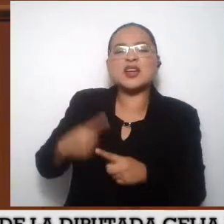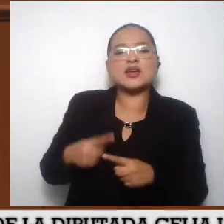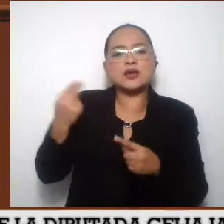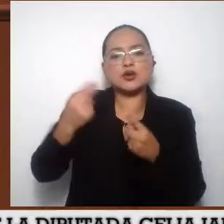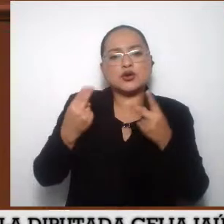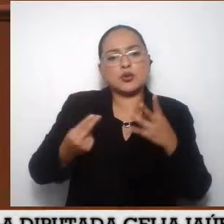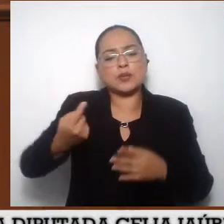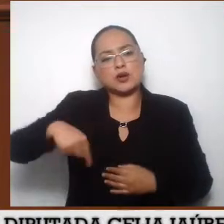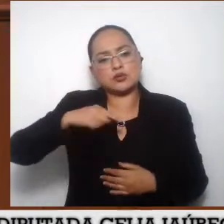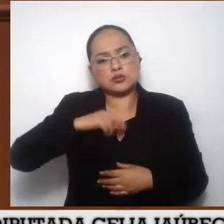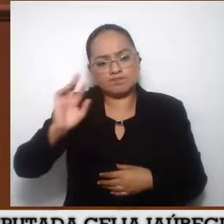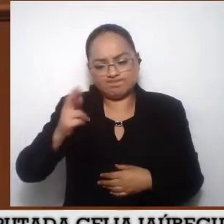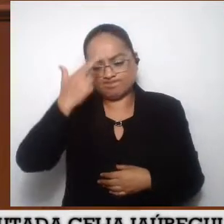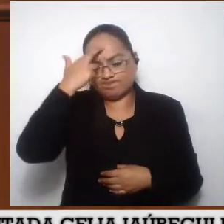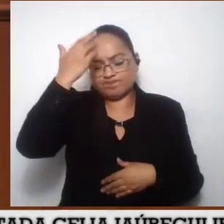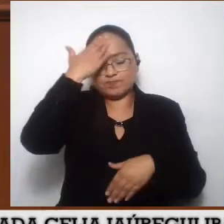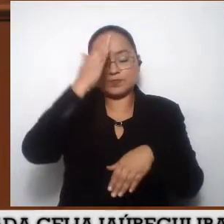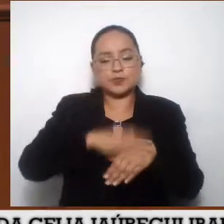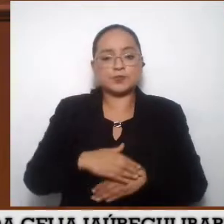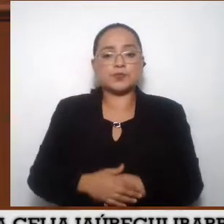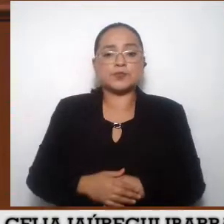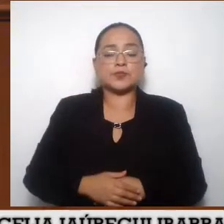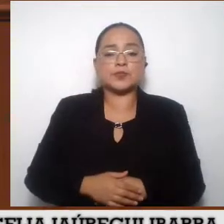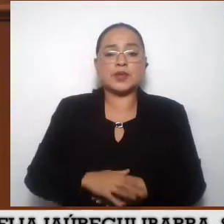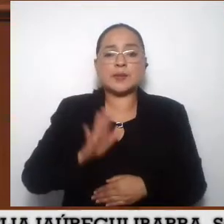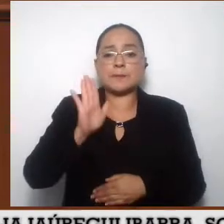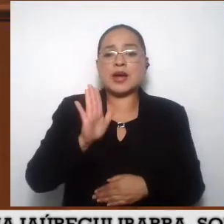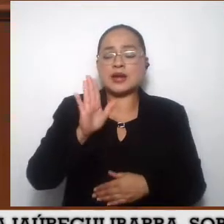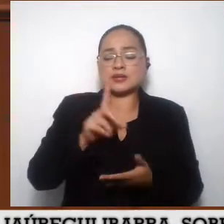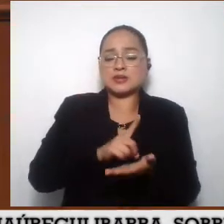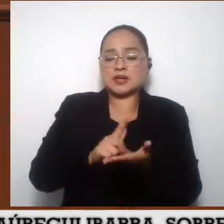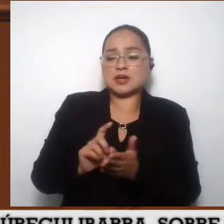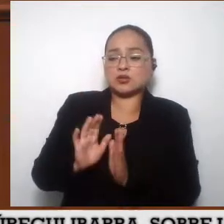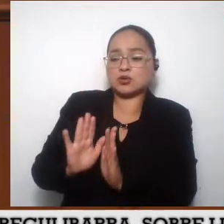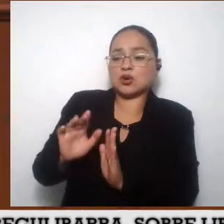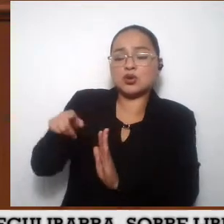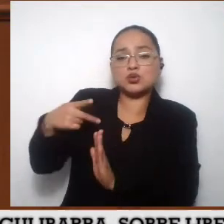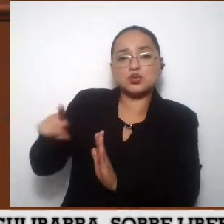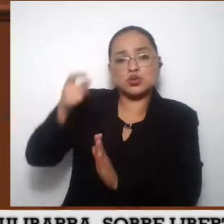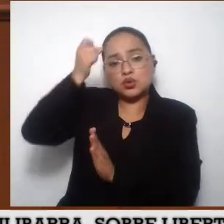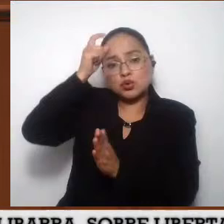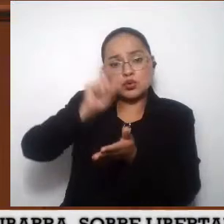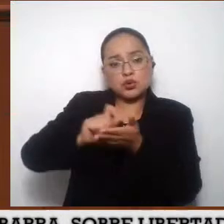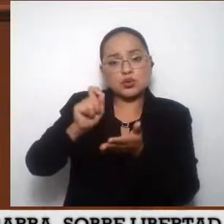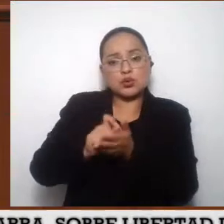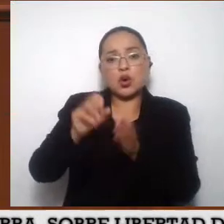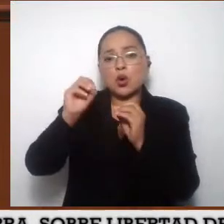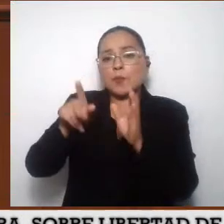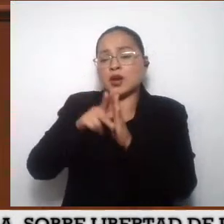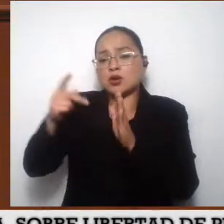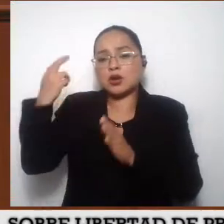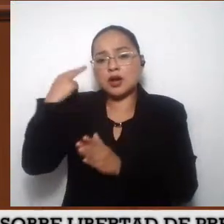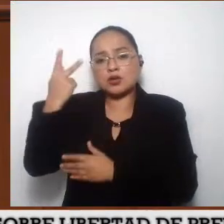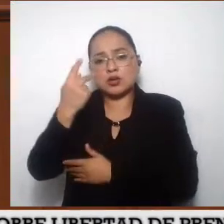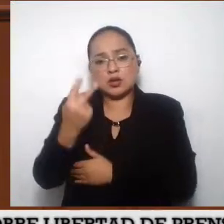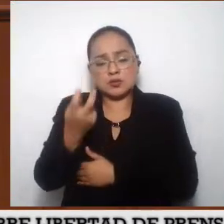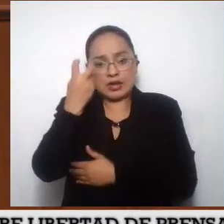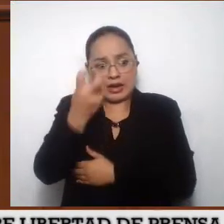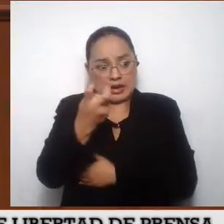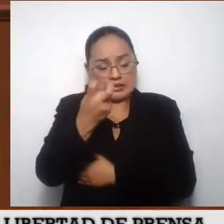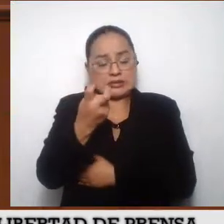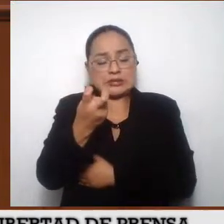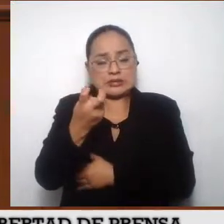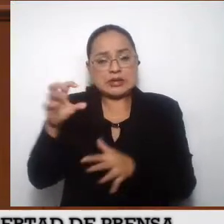Aunque parezca ser un derecho exclusivo de periodistas y medios de comunicación, en realidad no es